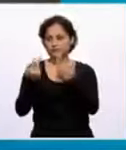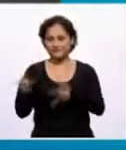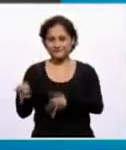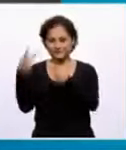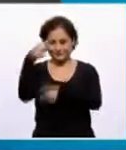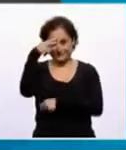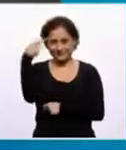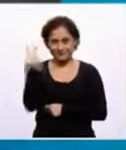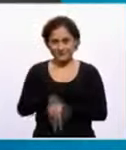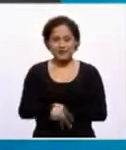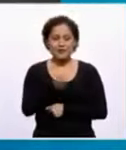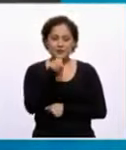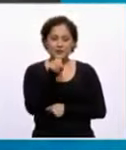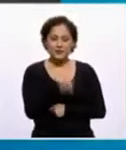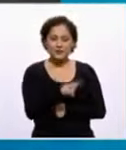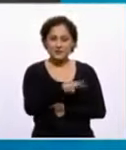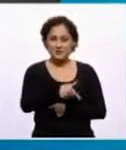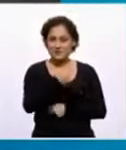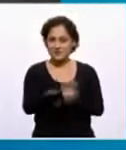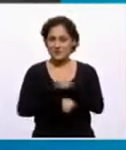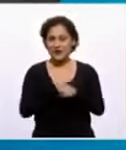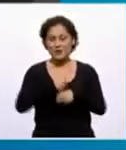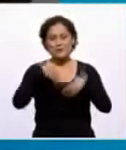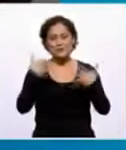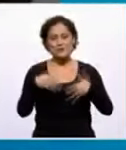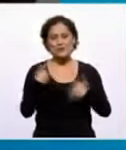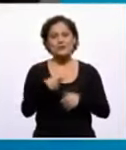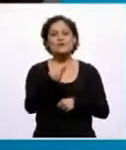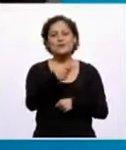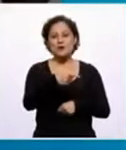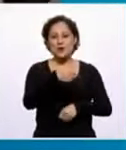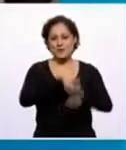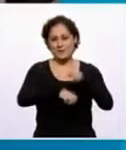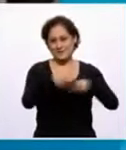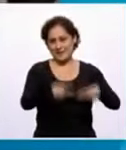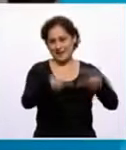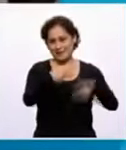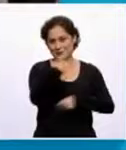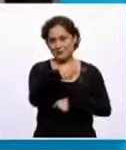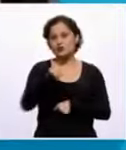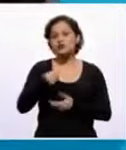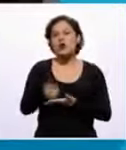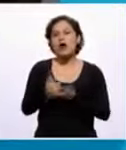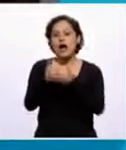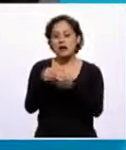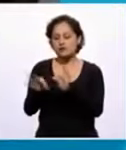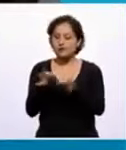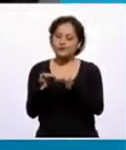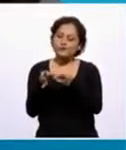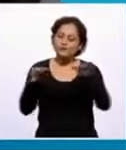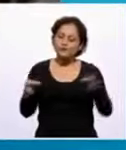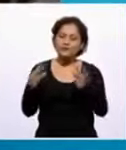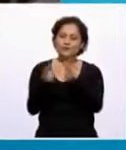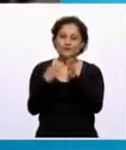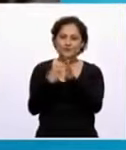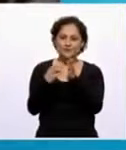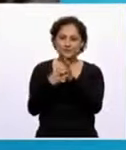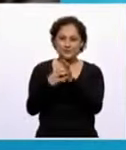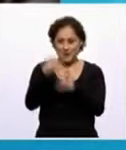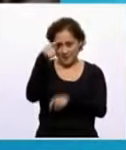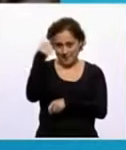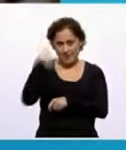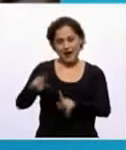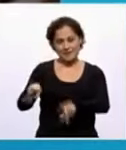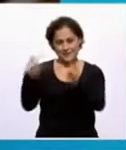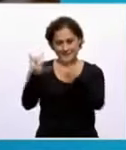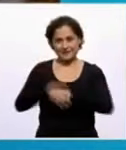negocio. Yo les ayudo aquí a empacarlas, a poner el moñito, a dejar las cajas ya bonitas para empacarlas y mandarlas. El